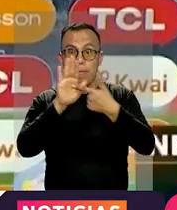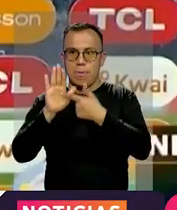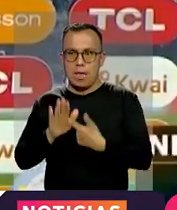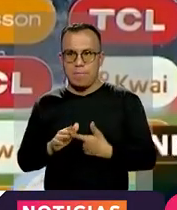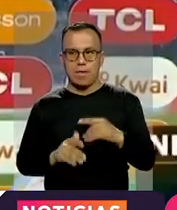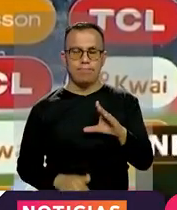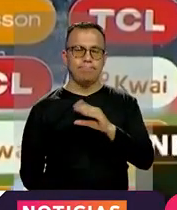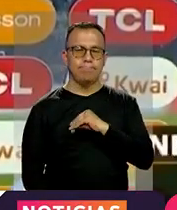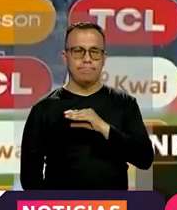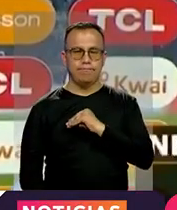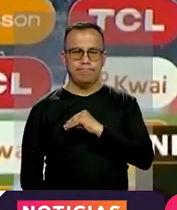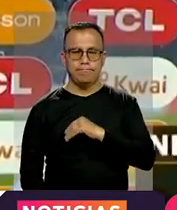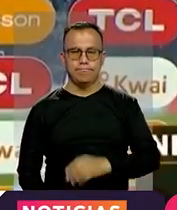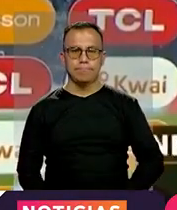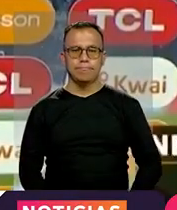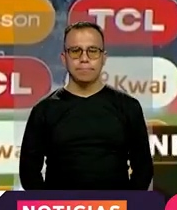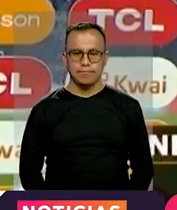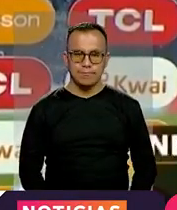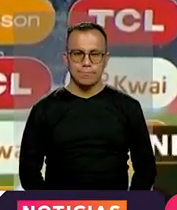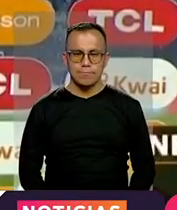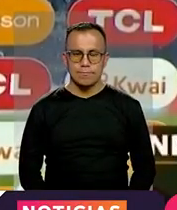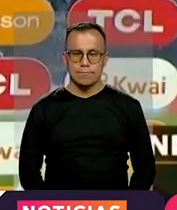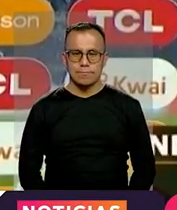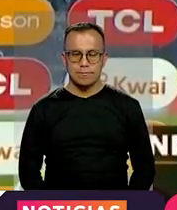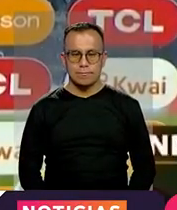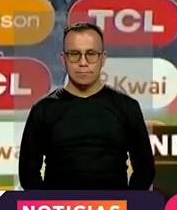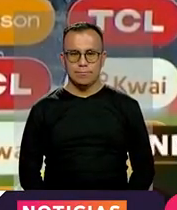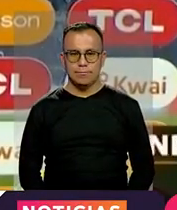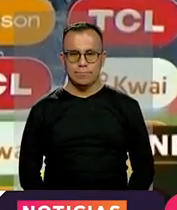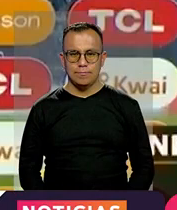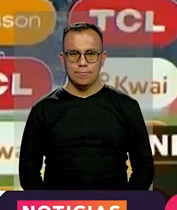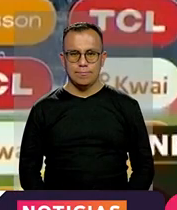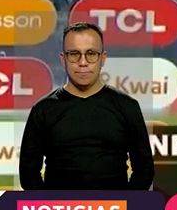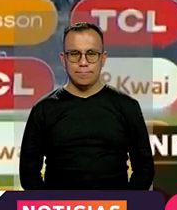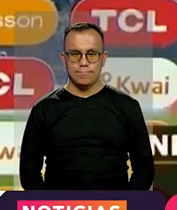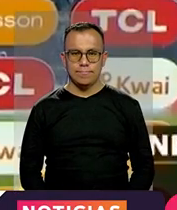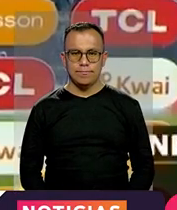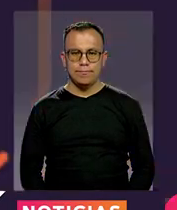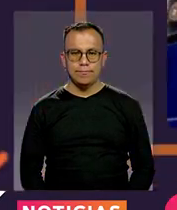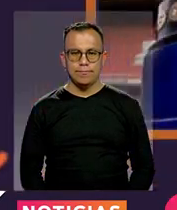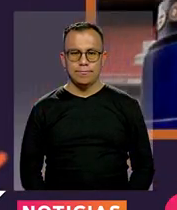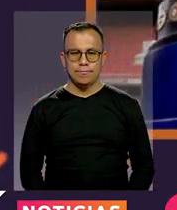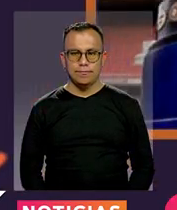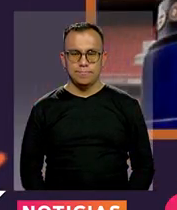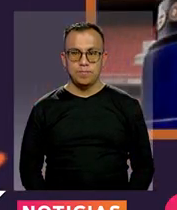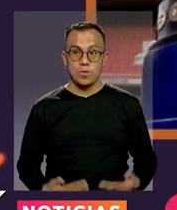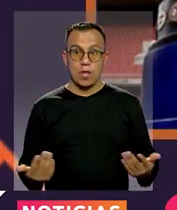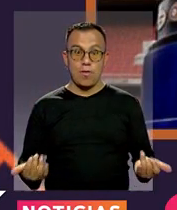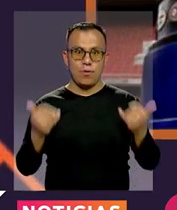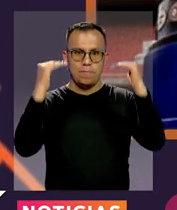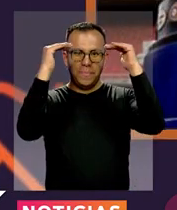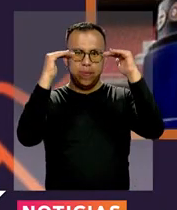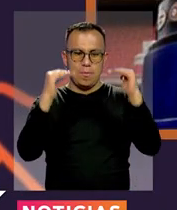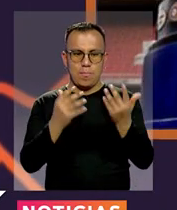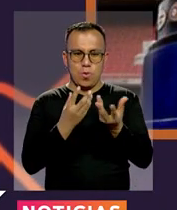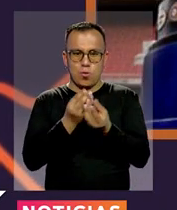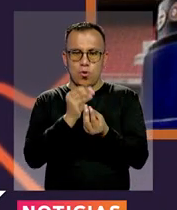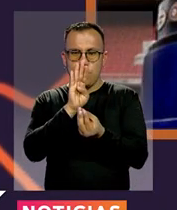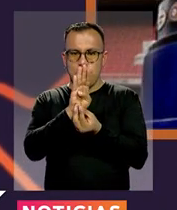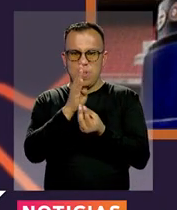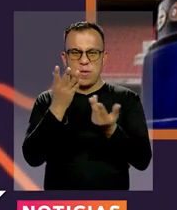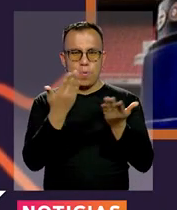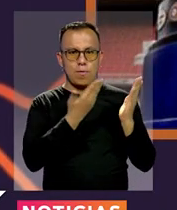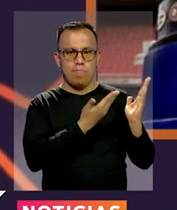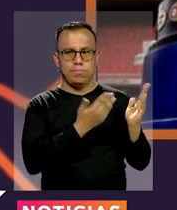una gran alegría. Y ser espejo para alguien, ser alegría de alguien. La tabla de posiciones del Grupo B la lidera Brasil